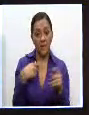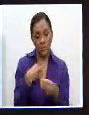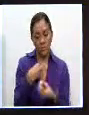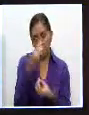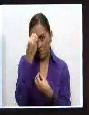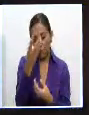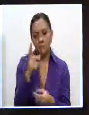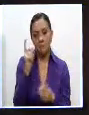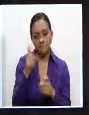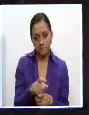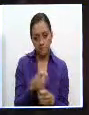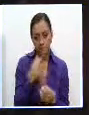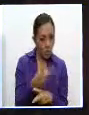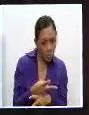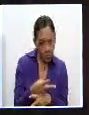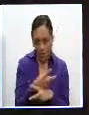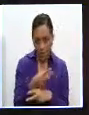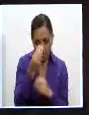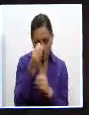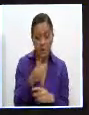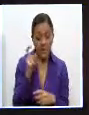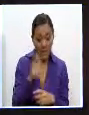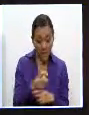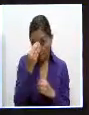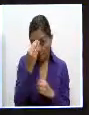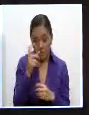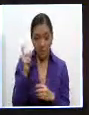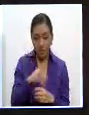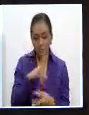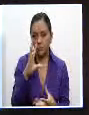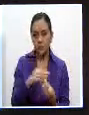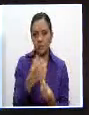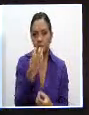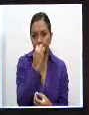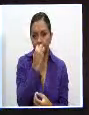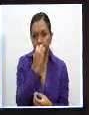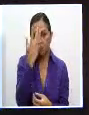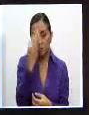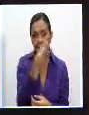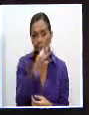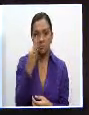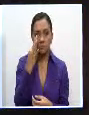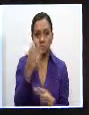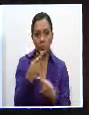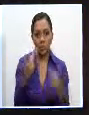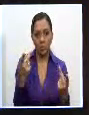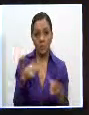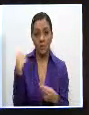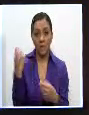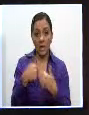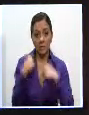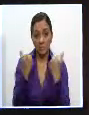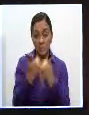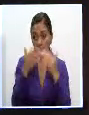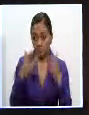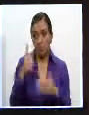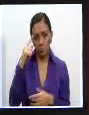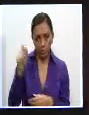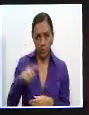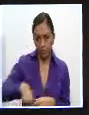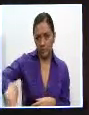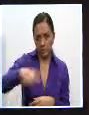con suma acuciosidad y esa información debo decir es reservada para el público pero no para los asambleístas porque era asambleísta tiene